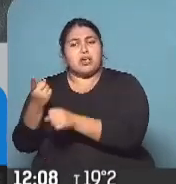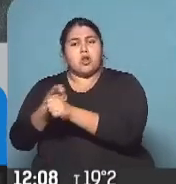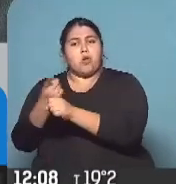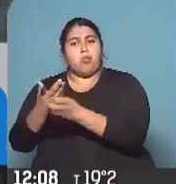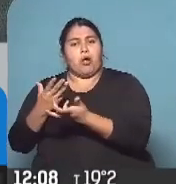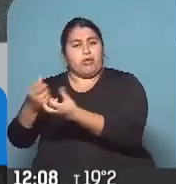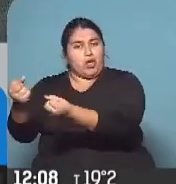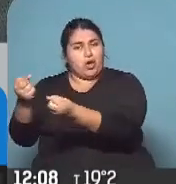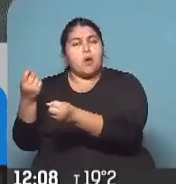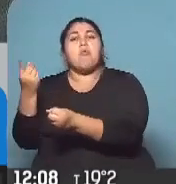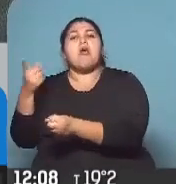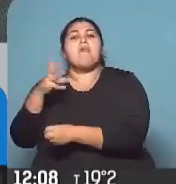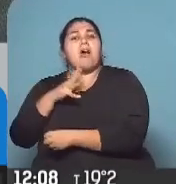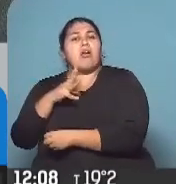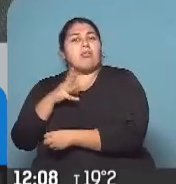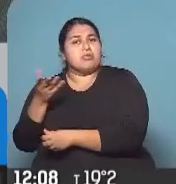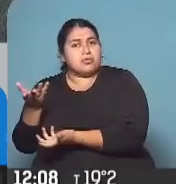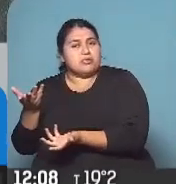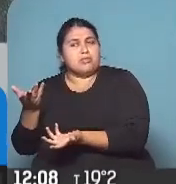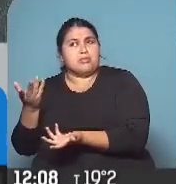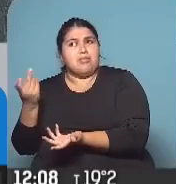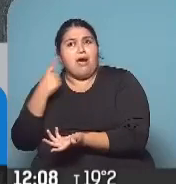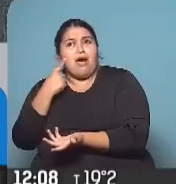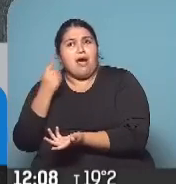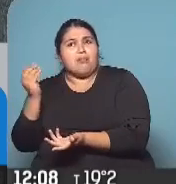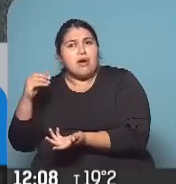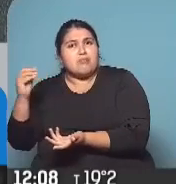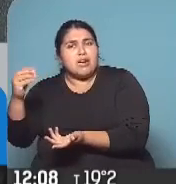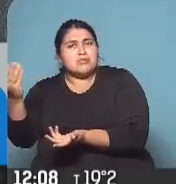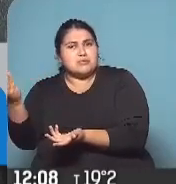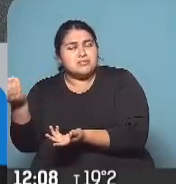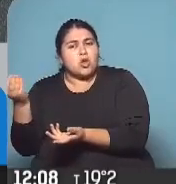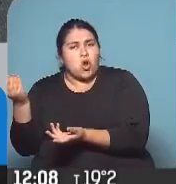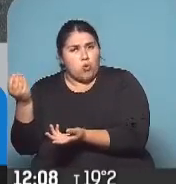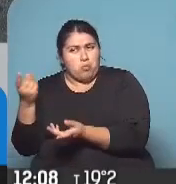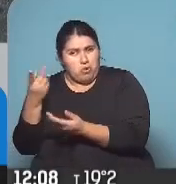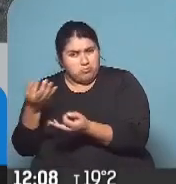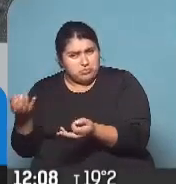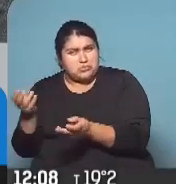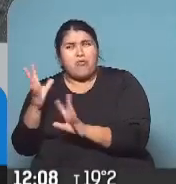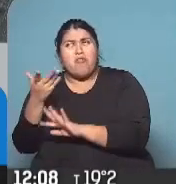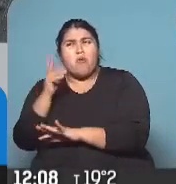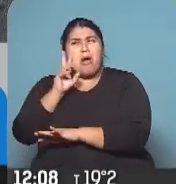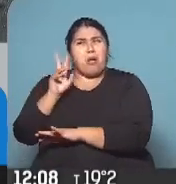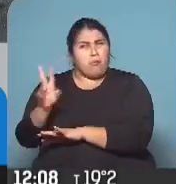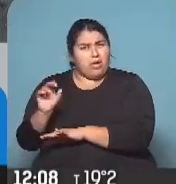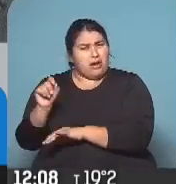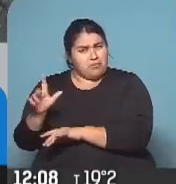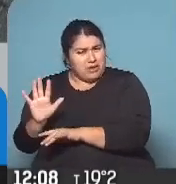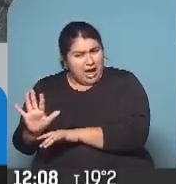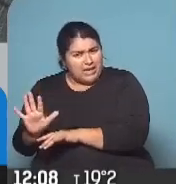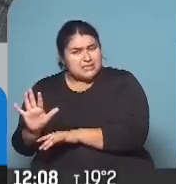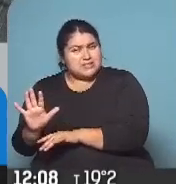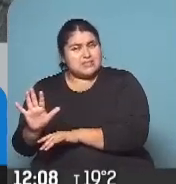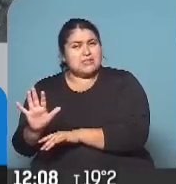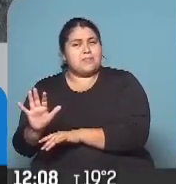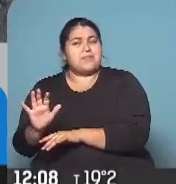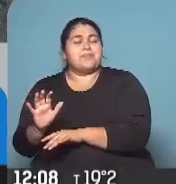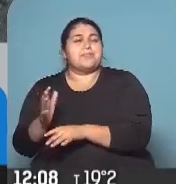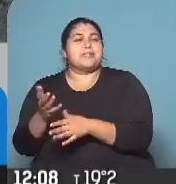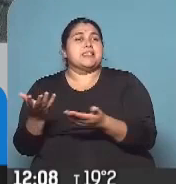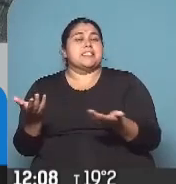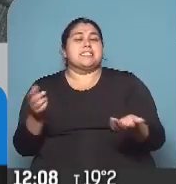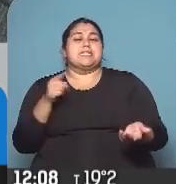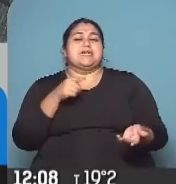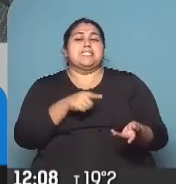porque falta todavía periciar el resto de las otras 51. ¿Esto puede llegar a ser así? ¿Una mirada, una observación? Este es un proceso muy importante